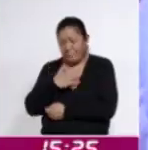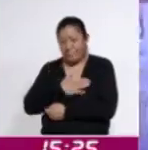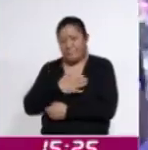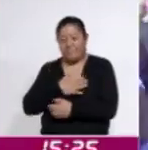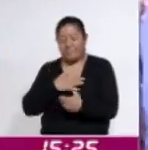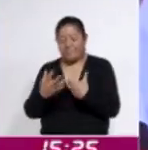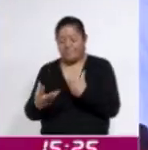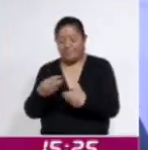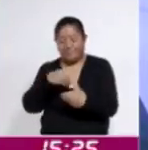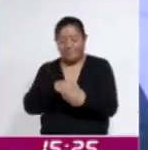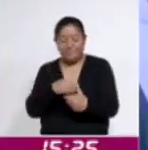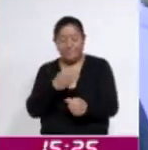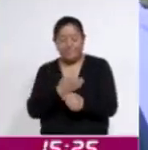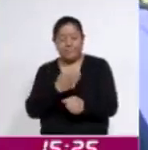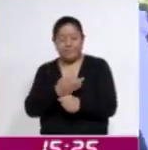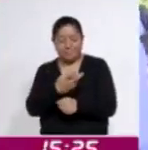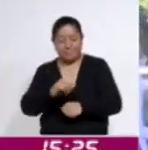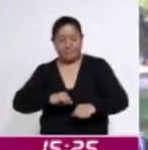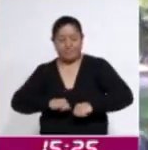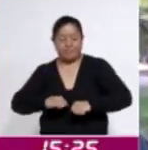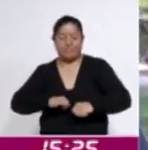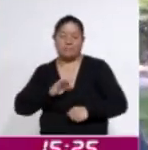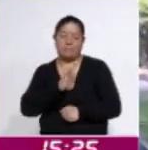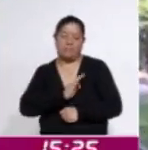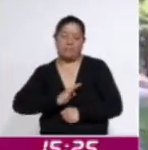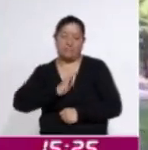estas actividades. Felicidades.